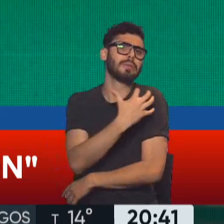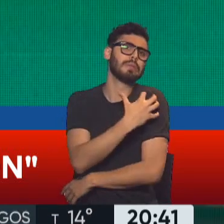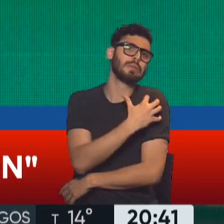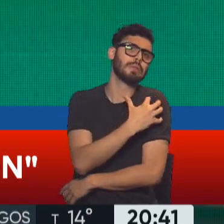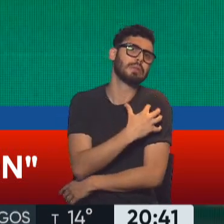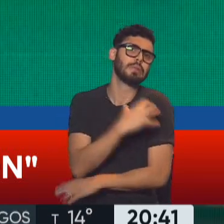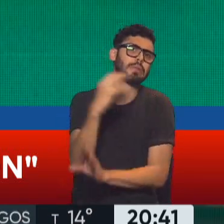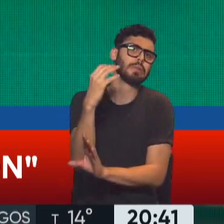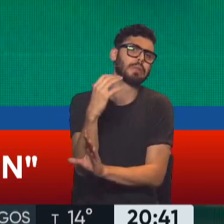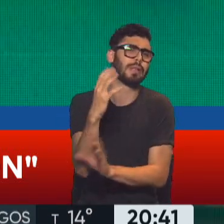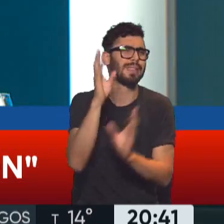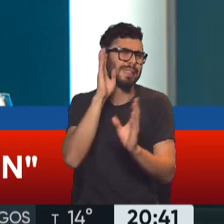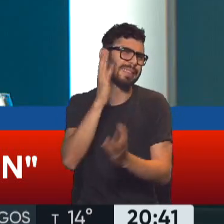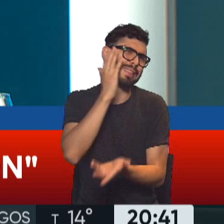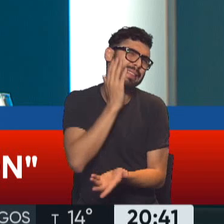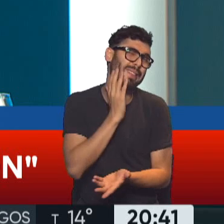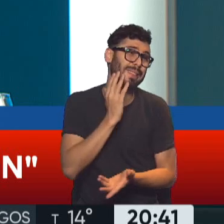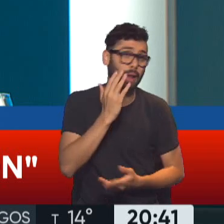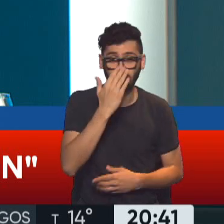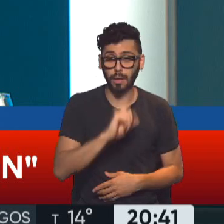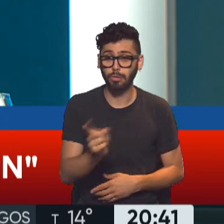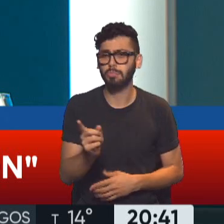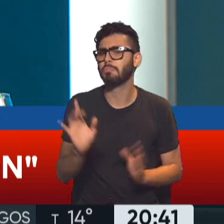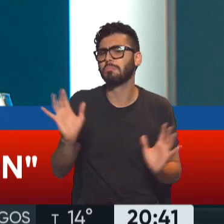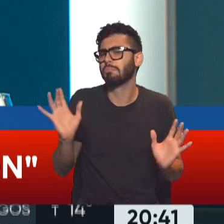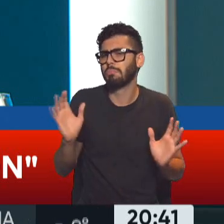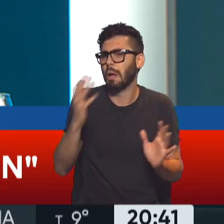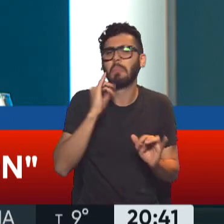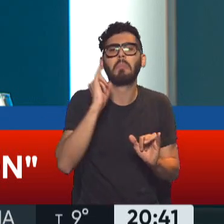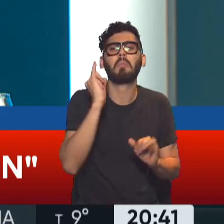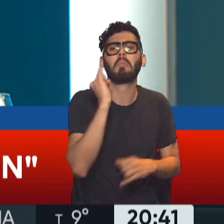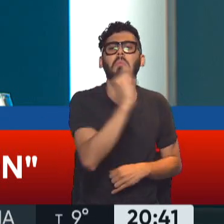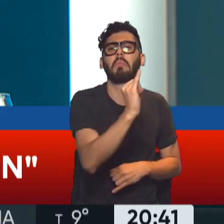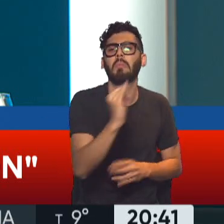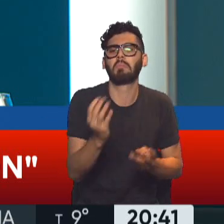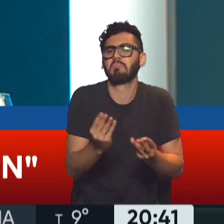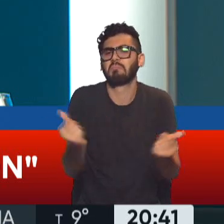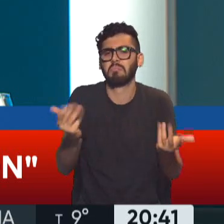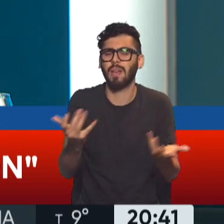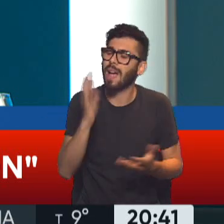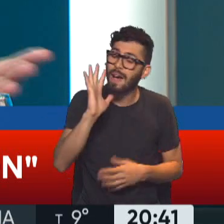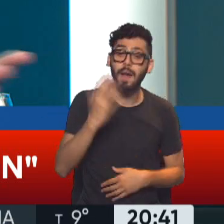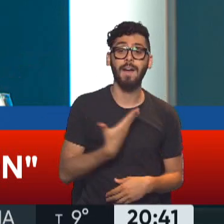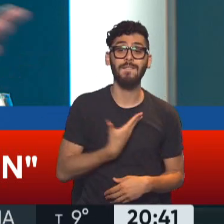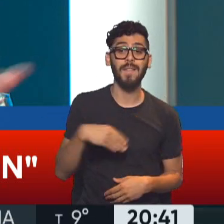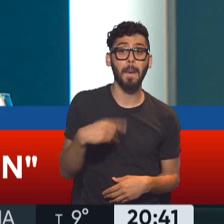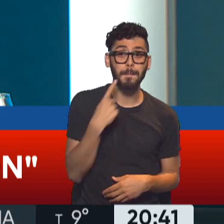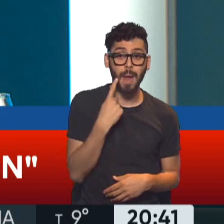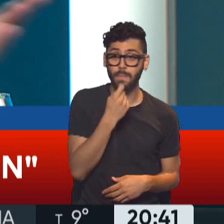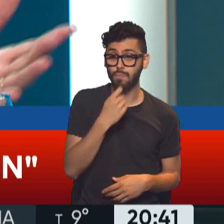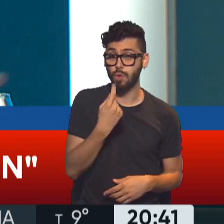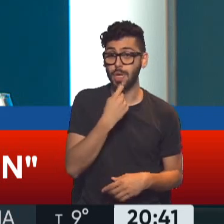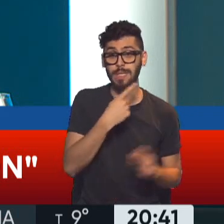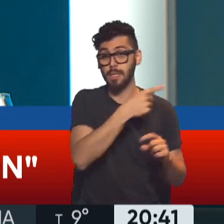contemplativos? Nada de esto sucedió. No, quedaron en exhortaciones. Lo que pasa es que Sí. el fondo, es decir, si vos la traes a Cristalina